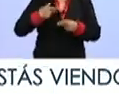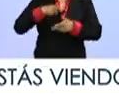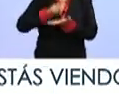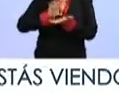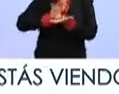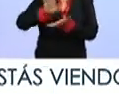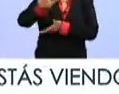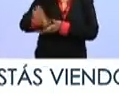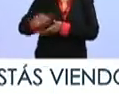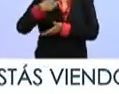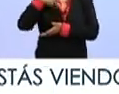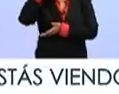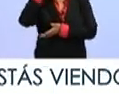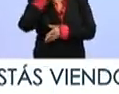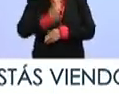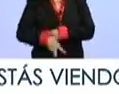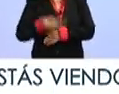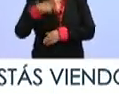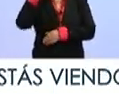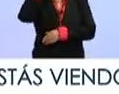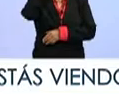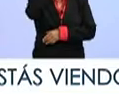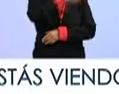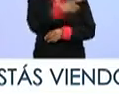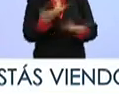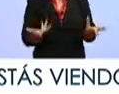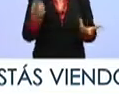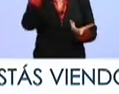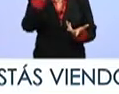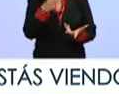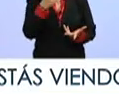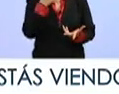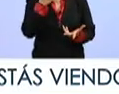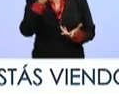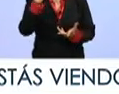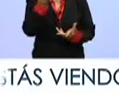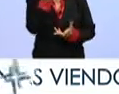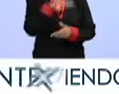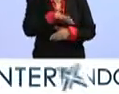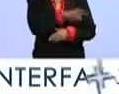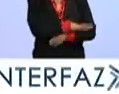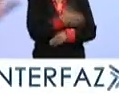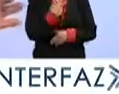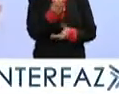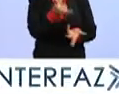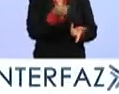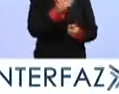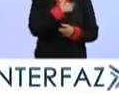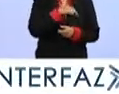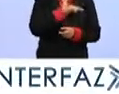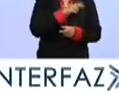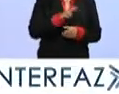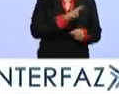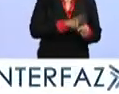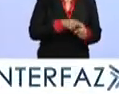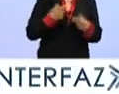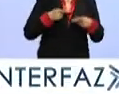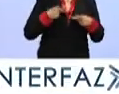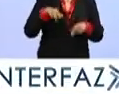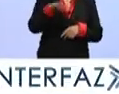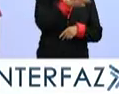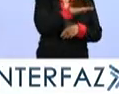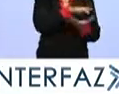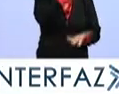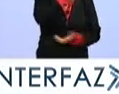con discapacidad se enfrentan a verdaderos retos para hacer uso de las tecnologías que resultan casi naturales para el resto de la